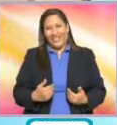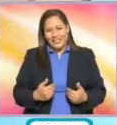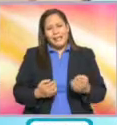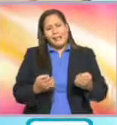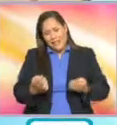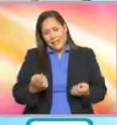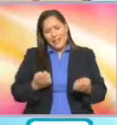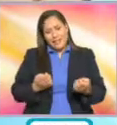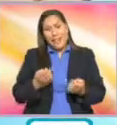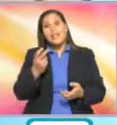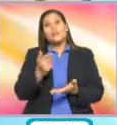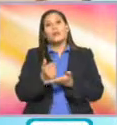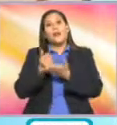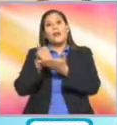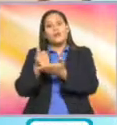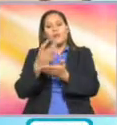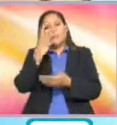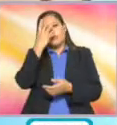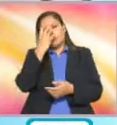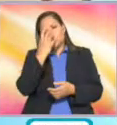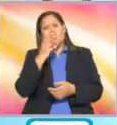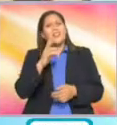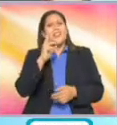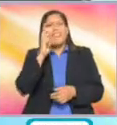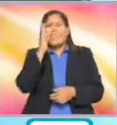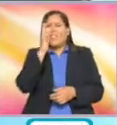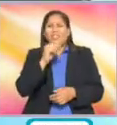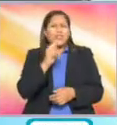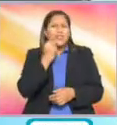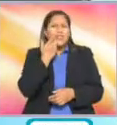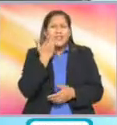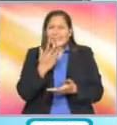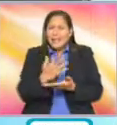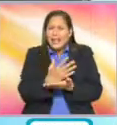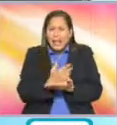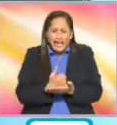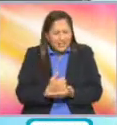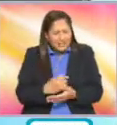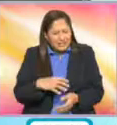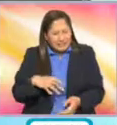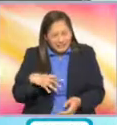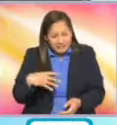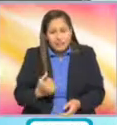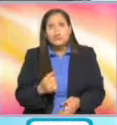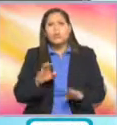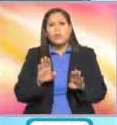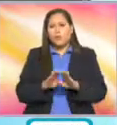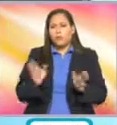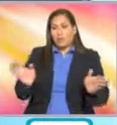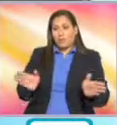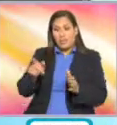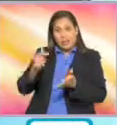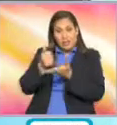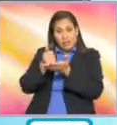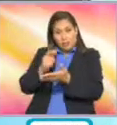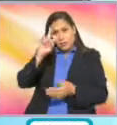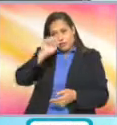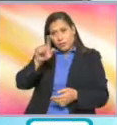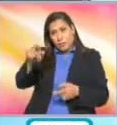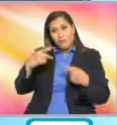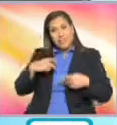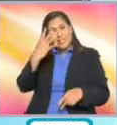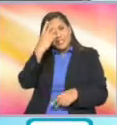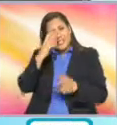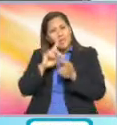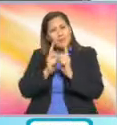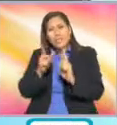alguna manera, o sea, a lo mejor a la persona no le van a dar ganas inicialmente, Eso te ¿no? quería O sea, preguntar, ¿cómo motivamos a una persona con depresión? Porque lo último